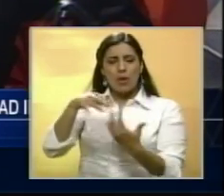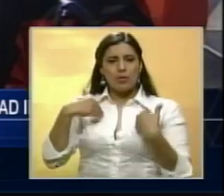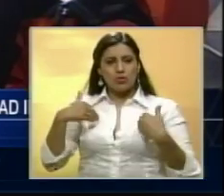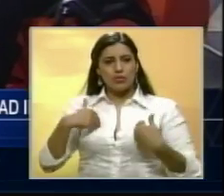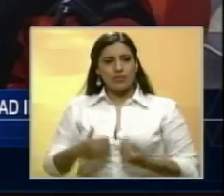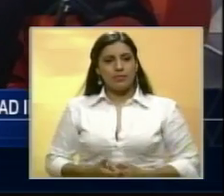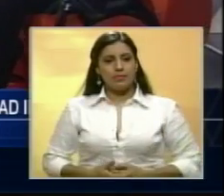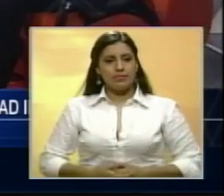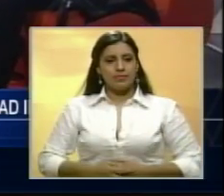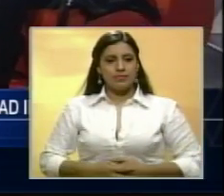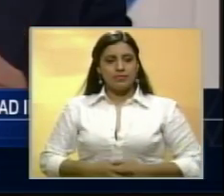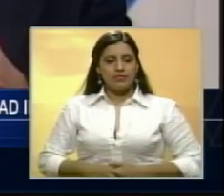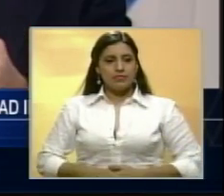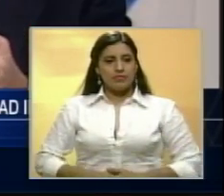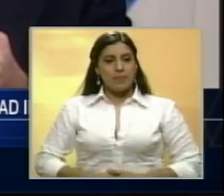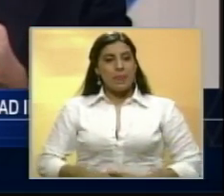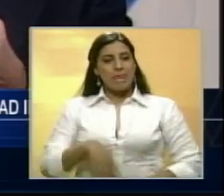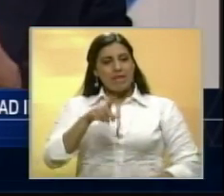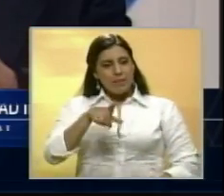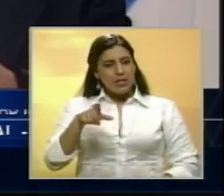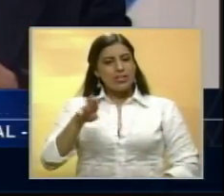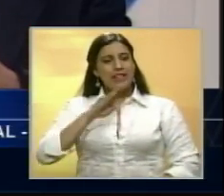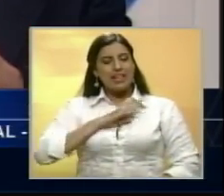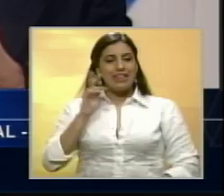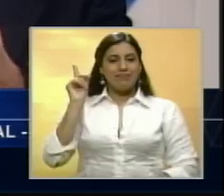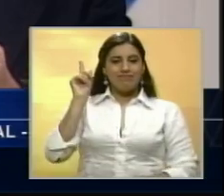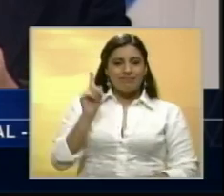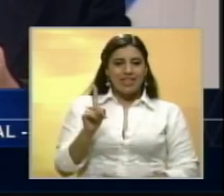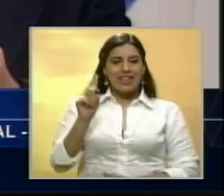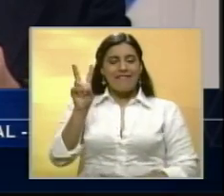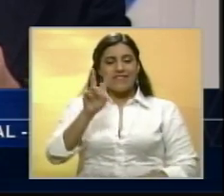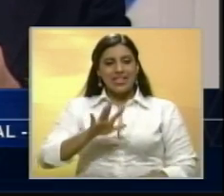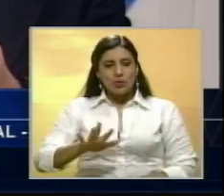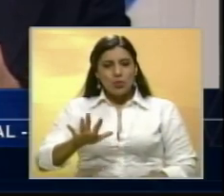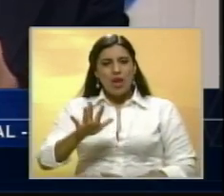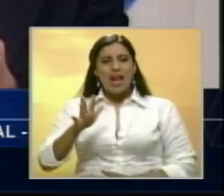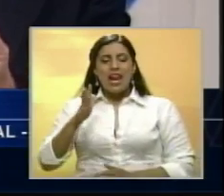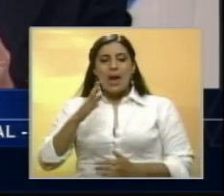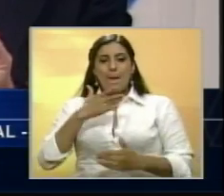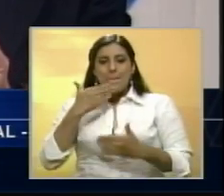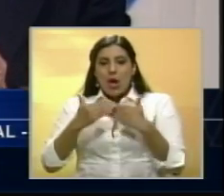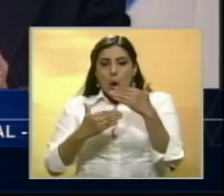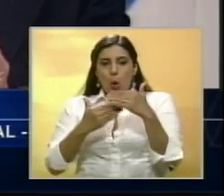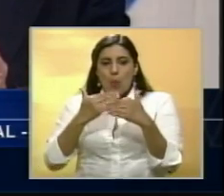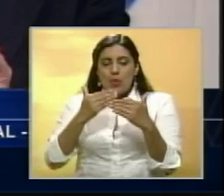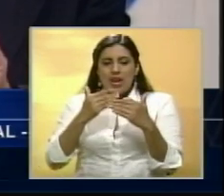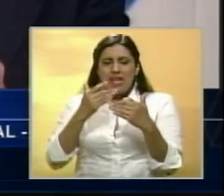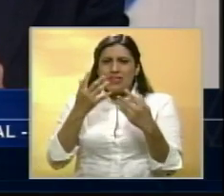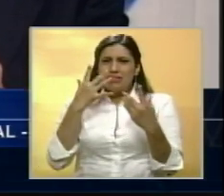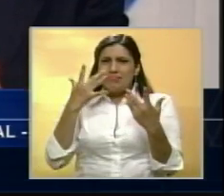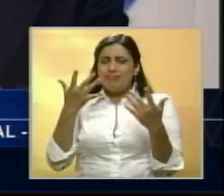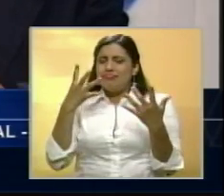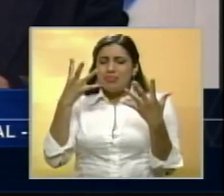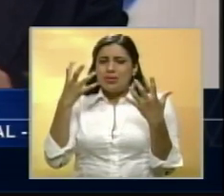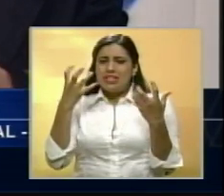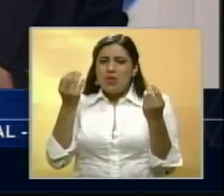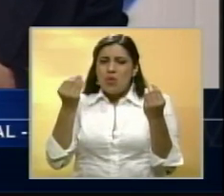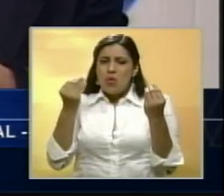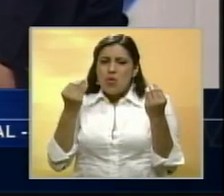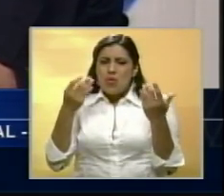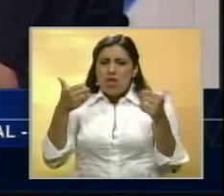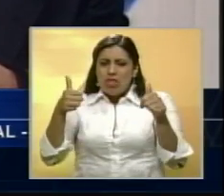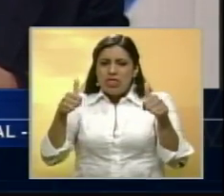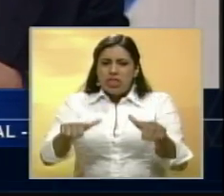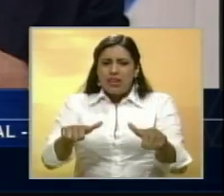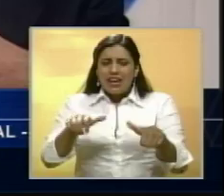atraviesa. Gente que se ha venido a Venezuela a mejorar su nivel económico y que hoy no comprenden qué fue lo que pasó, cómo